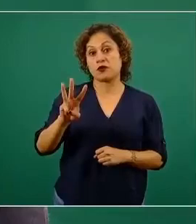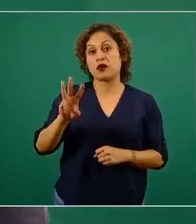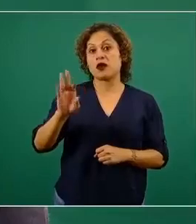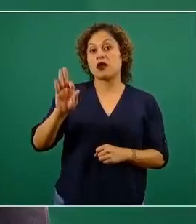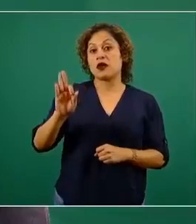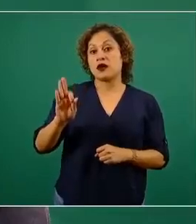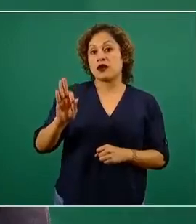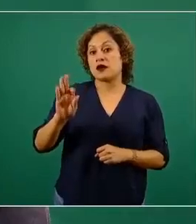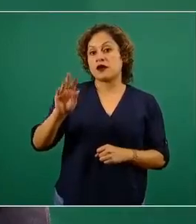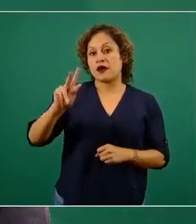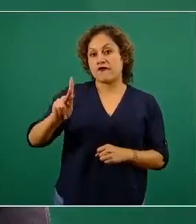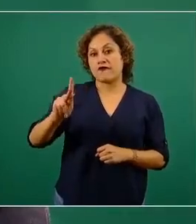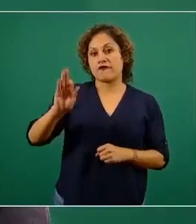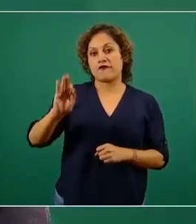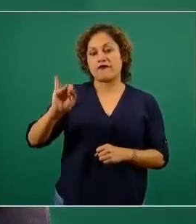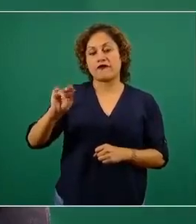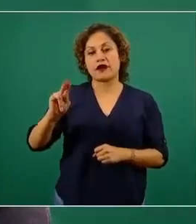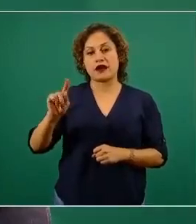www.pfizer, que se escribe con